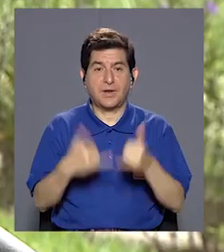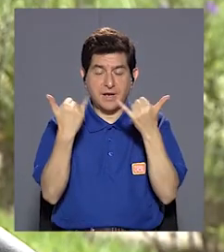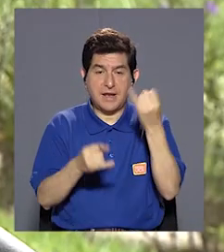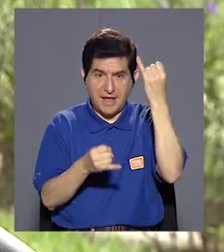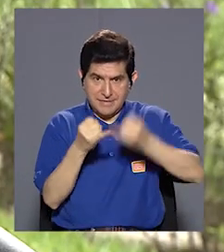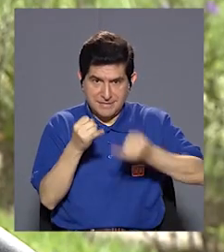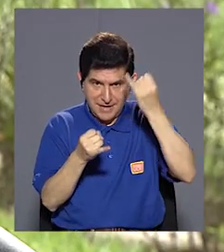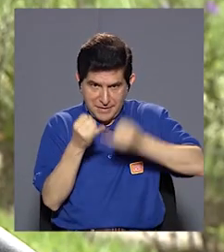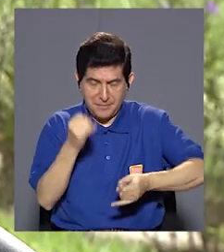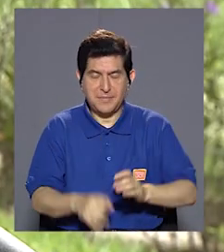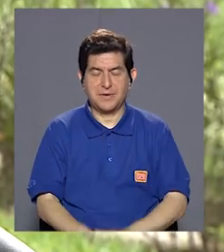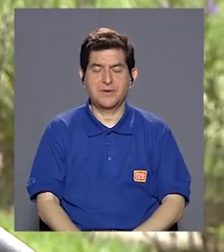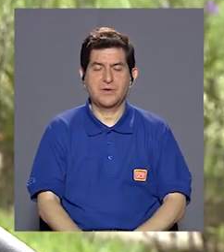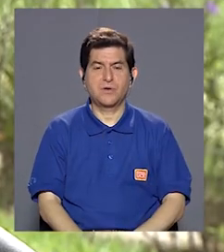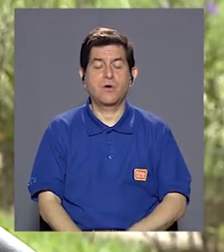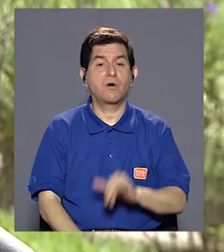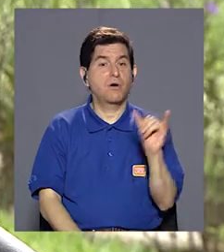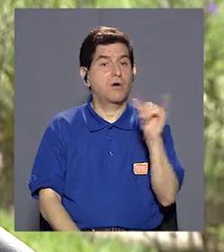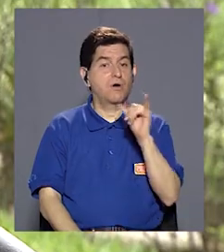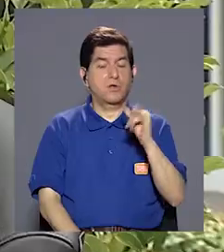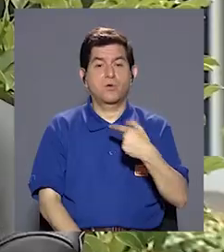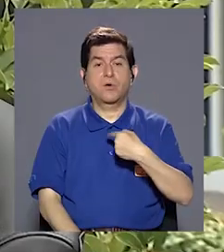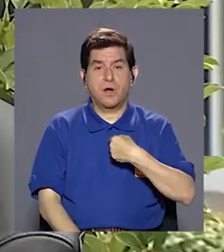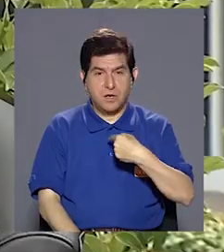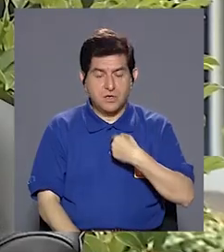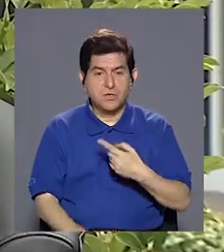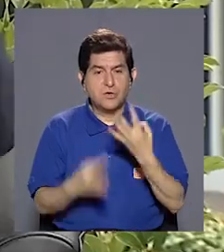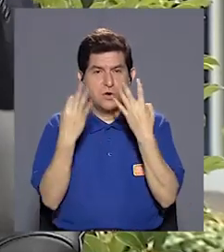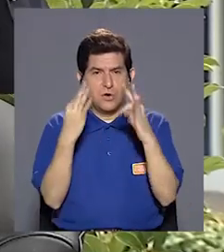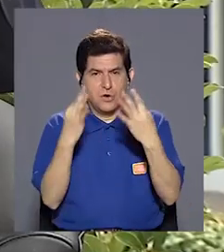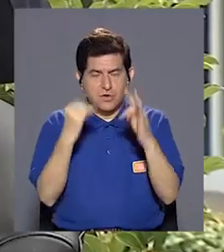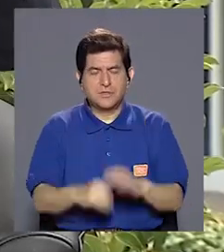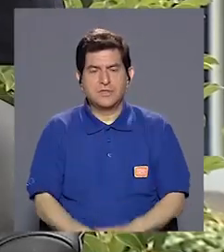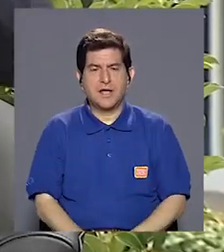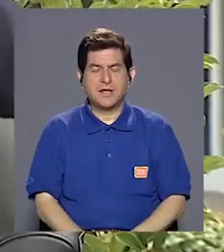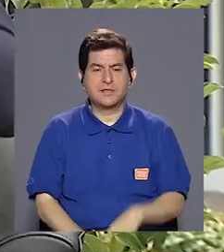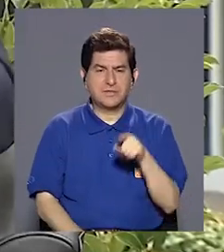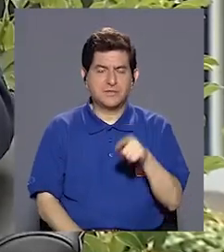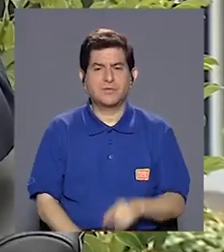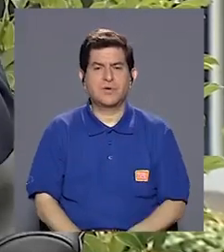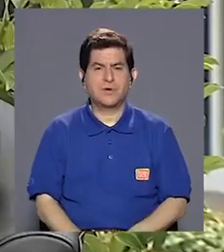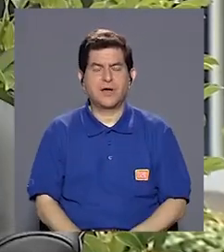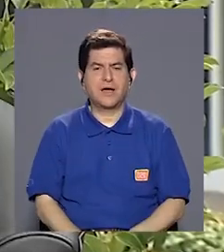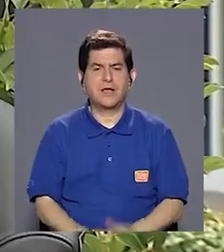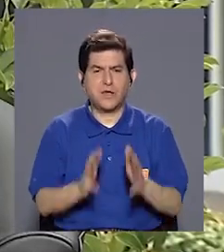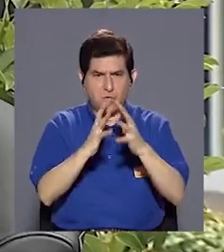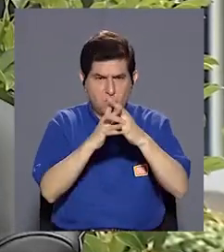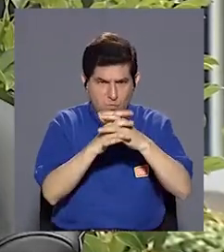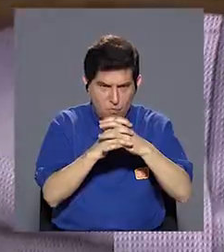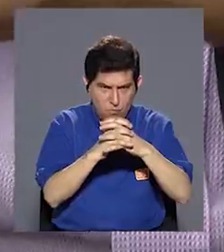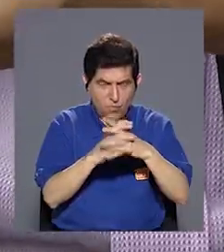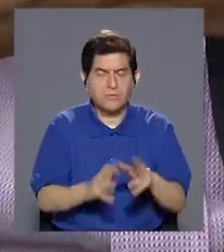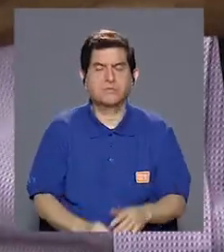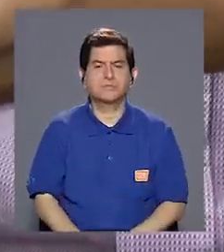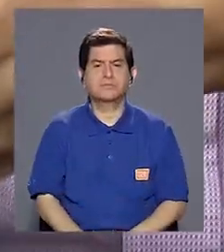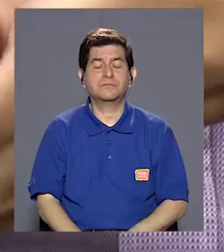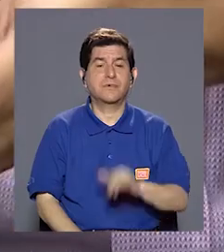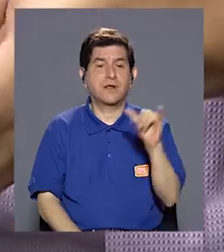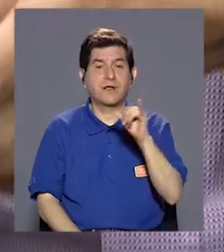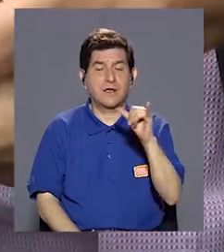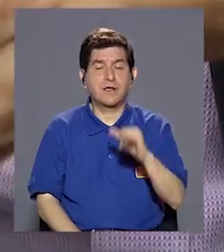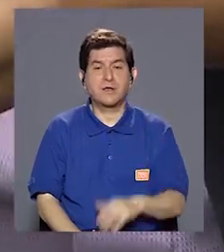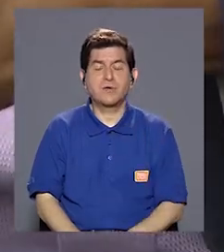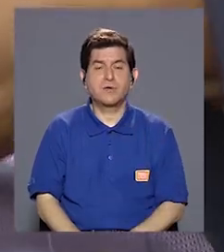Una vez que yo termino acá, pues entonces también trato de hacer las manos como en garra y las junto, ¿verdad?, un poco. Y entonces